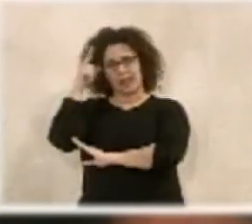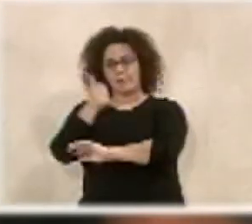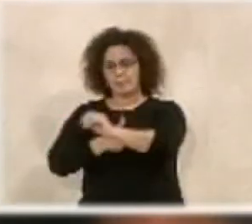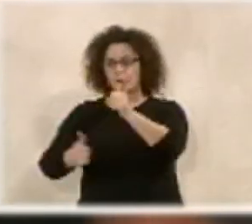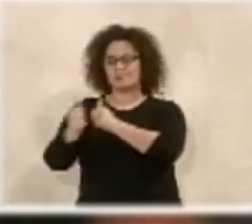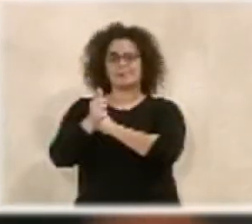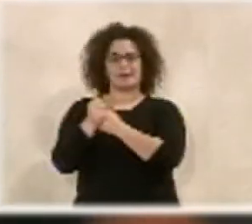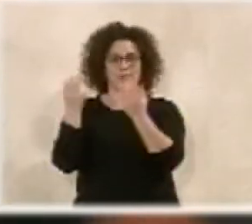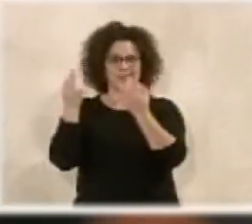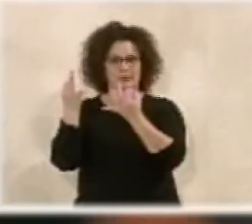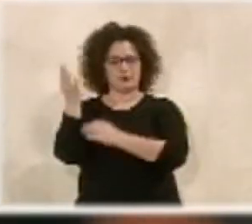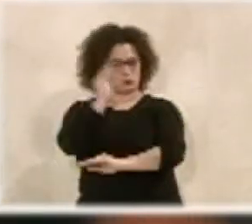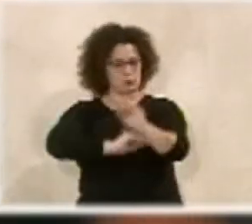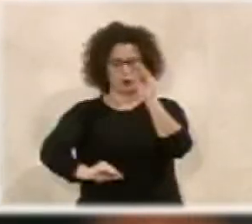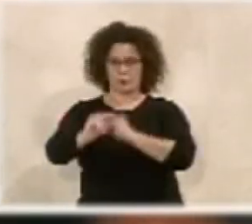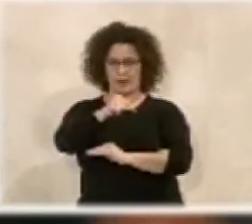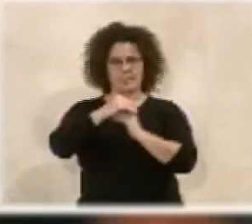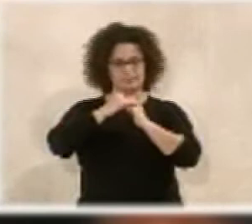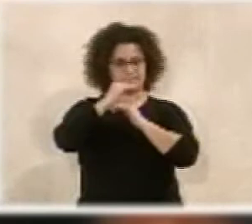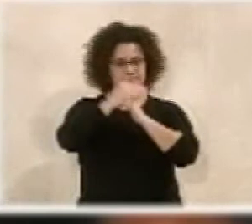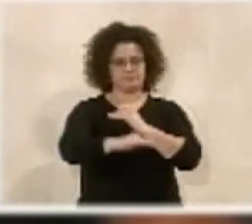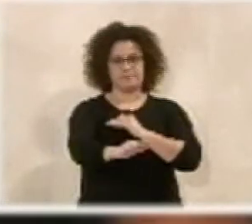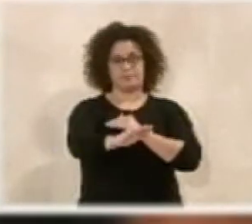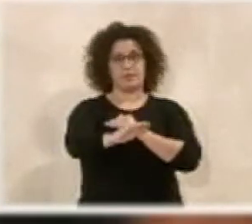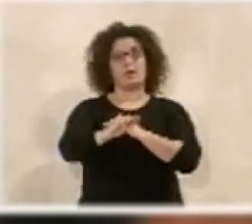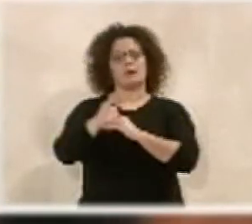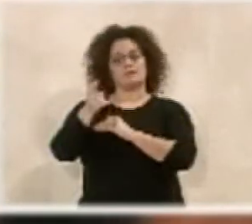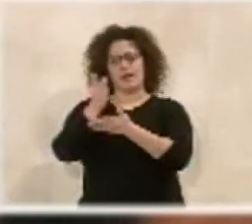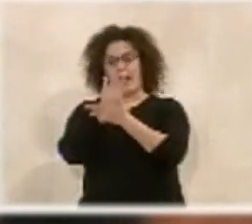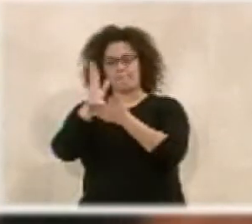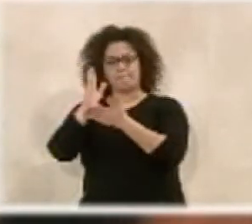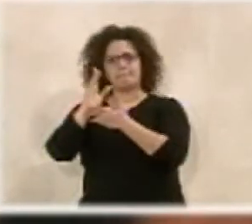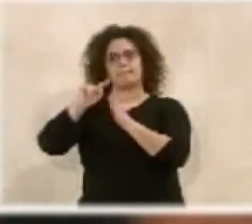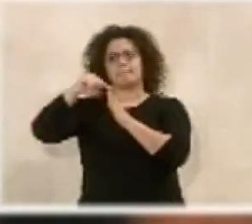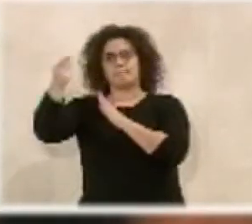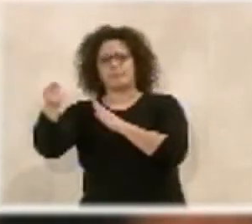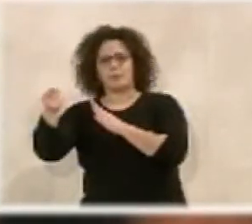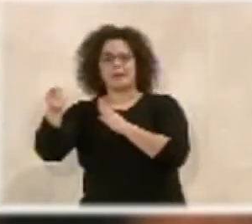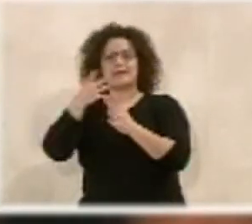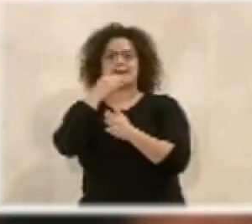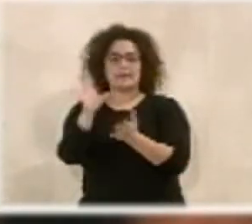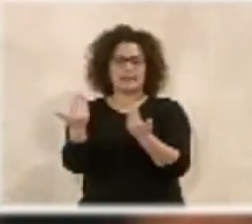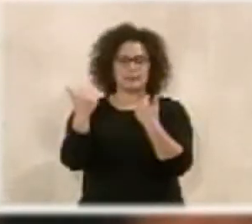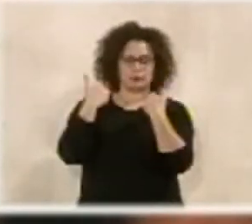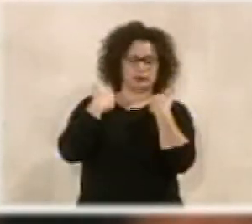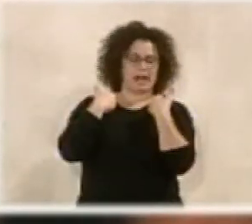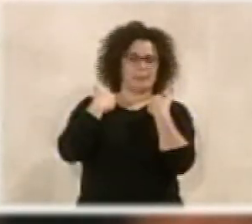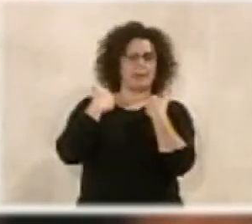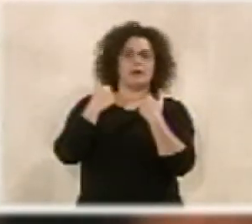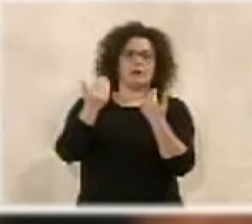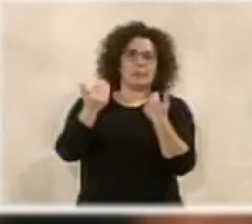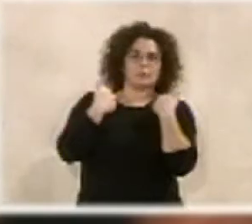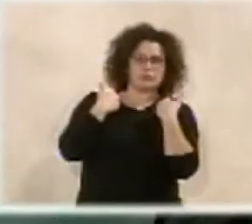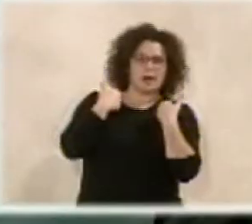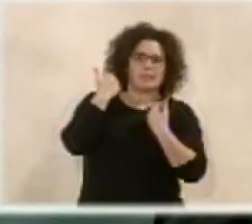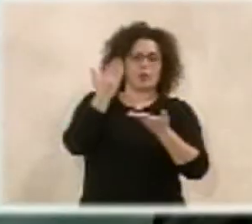estos momentos es resolver el problema independientemente de que luego se puedan dirimir las responsabilidades de si fue la Junta